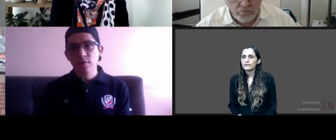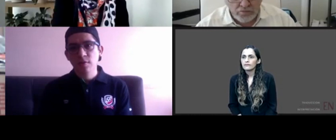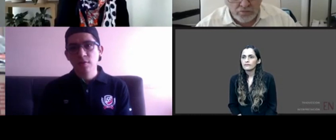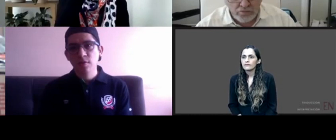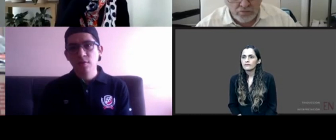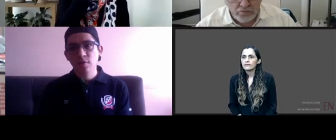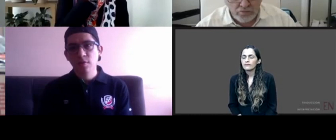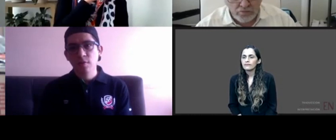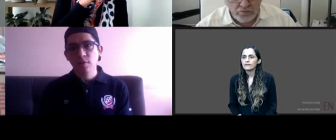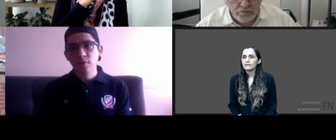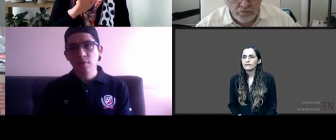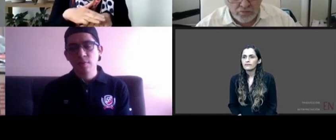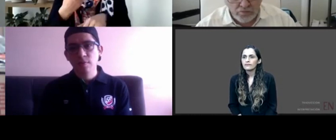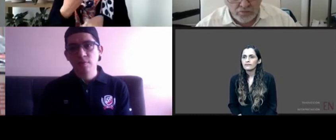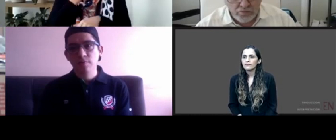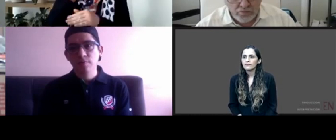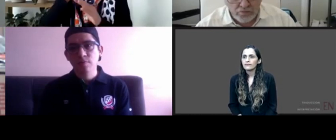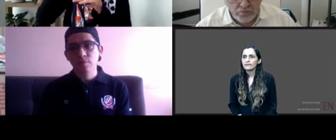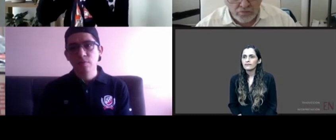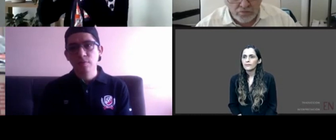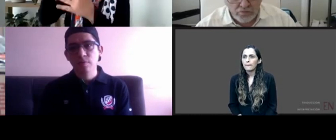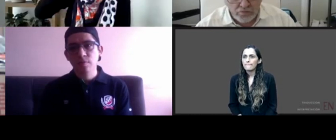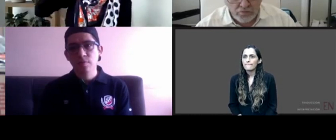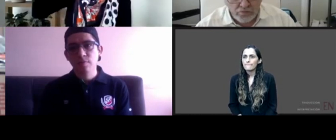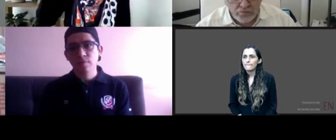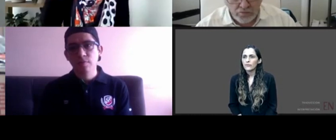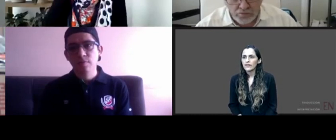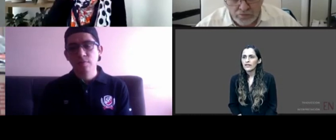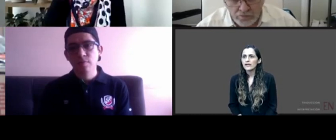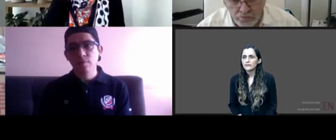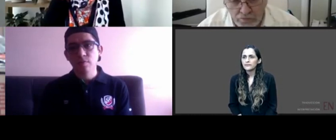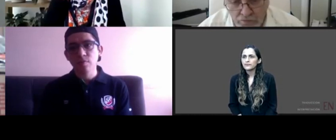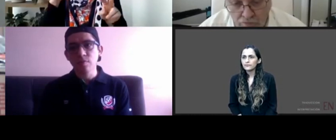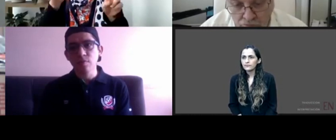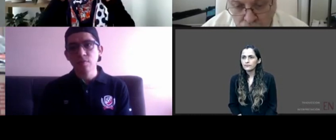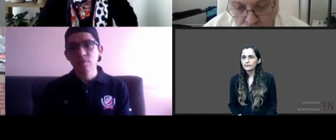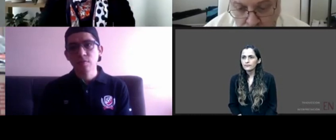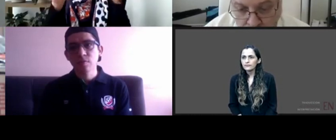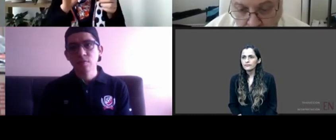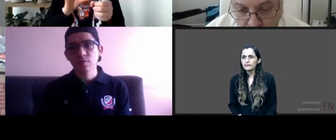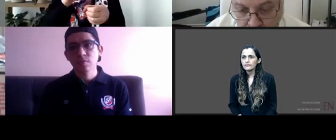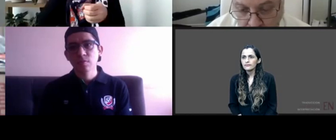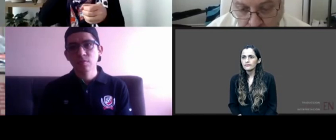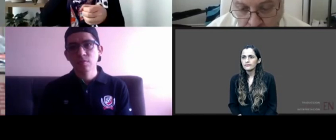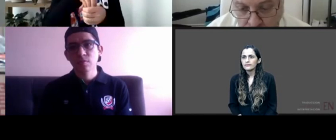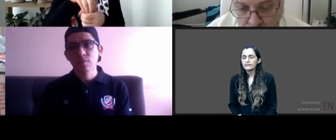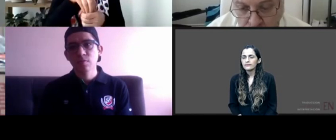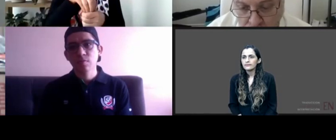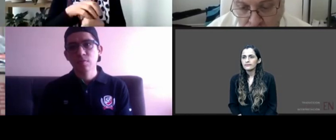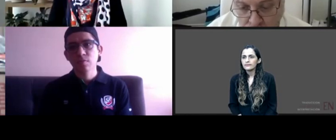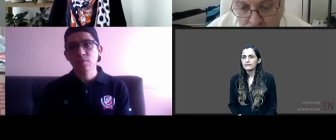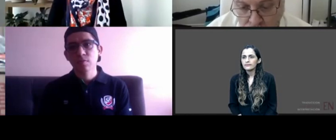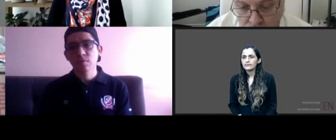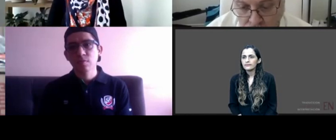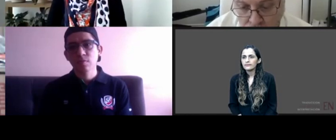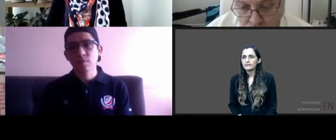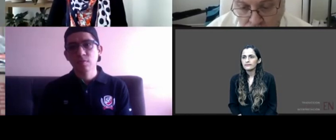Bien, pues el tema de inclusión, la verdad es que es un poco complejo, ¿no?